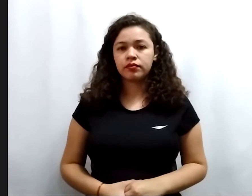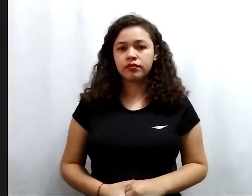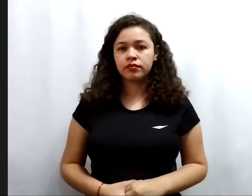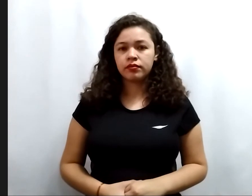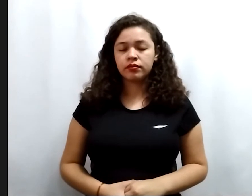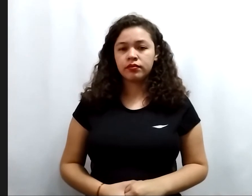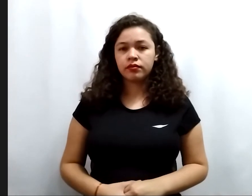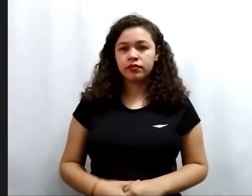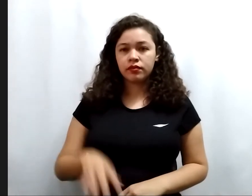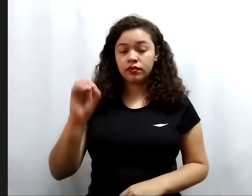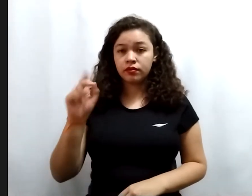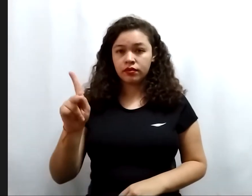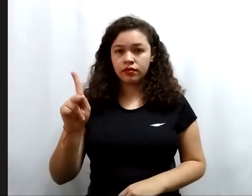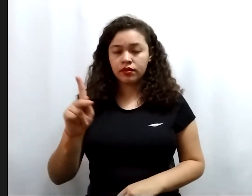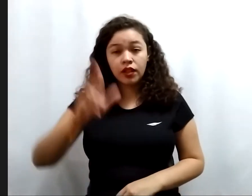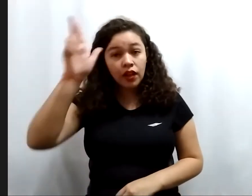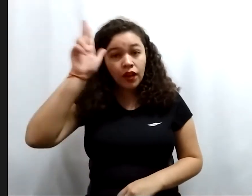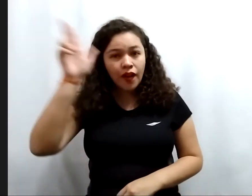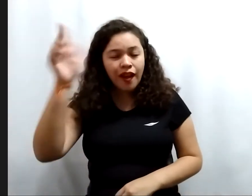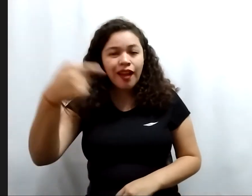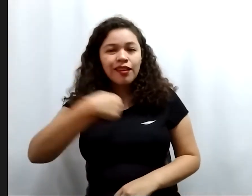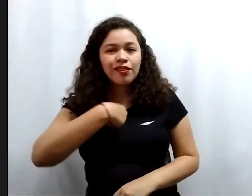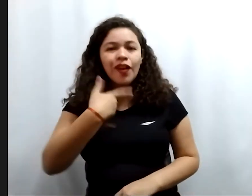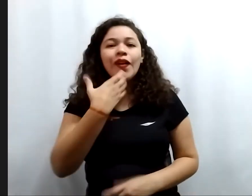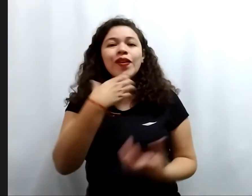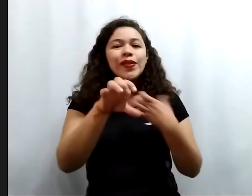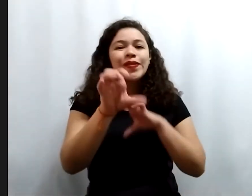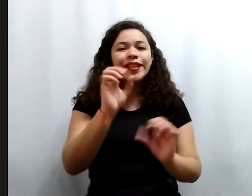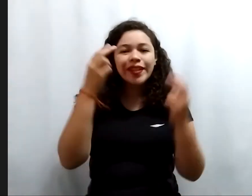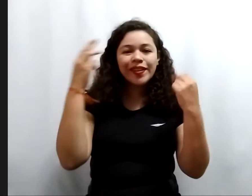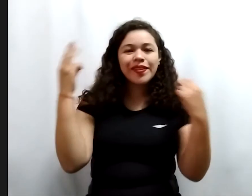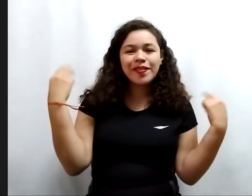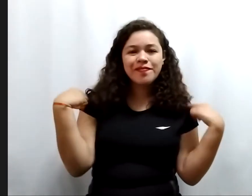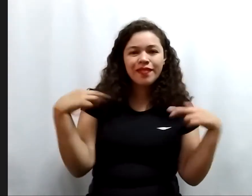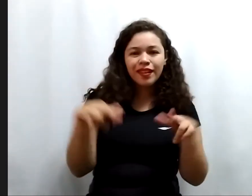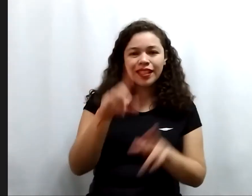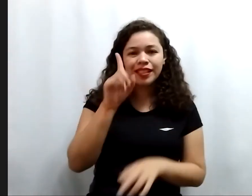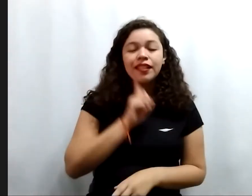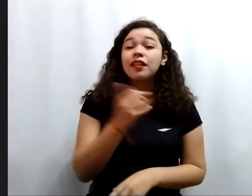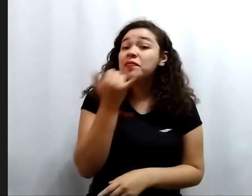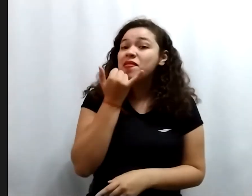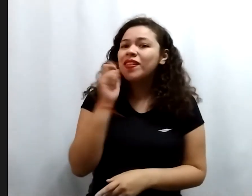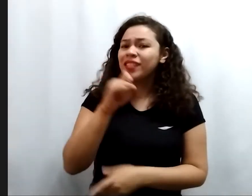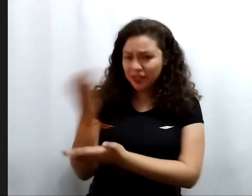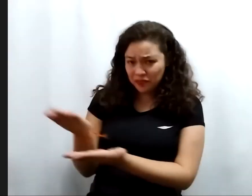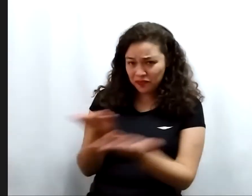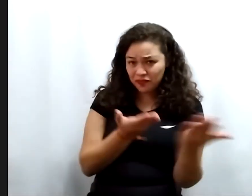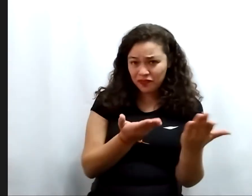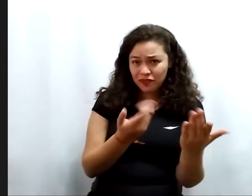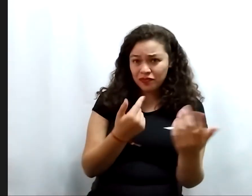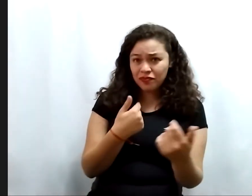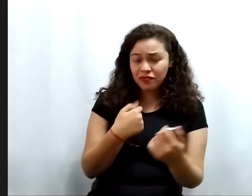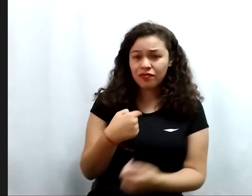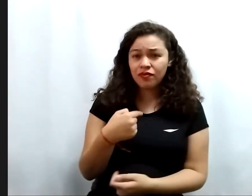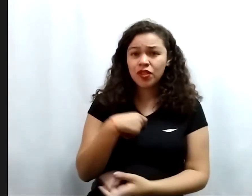Ok. Hola, Yo sí tengo un comentario, maestra. Perdóname, sí, adelante, por favor. Yo me voy enterando de todos